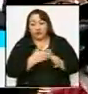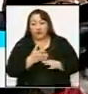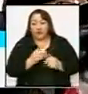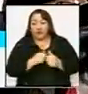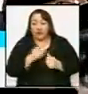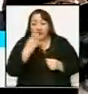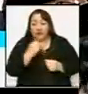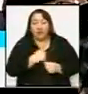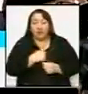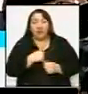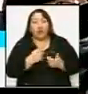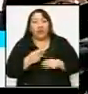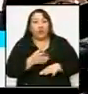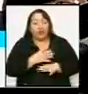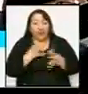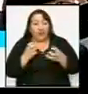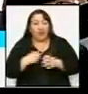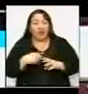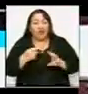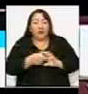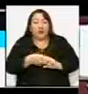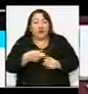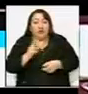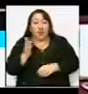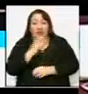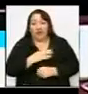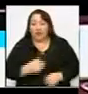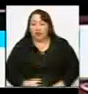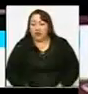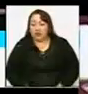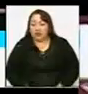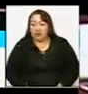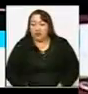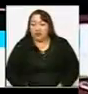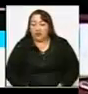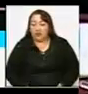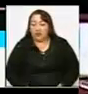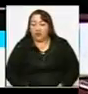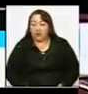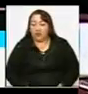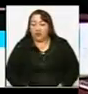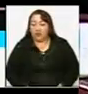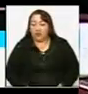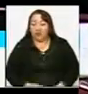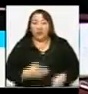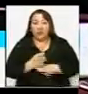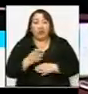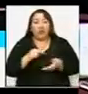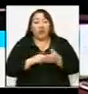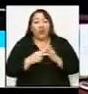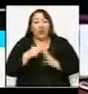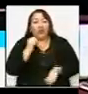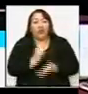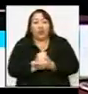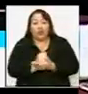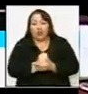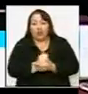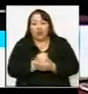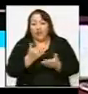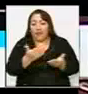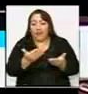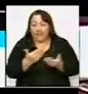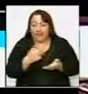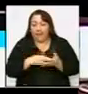adelante por experiencia propia cuando nos hemos querido desafiliar es que tenemos que ir con un notario para que el notario dé